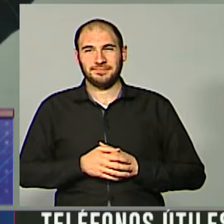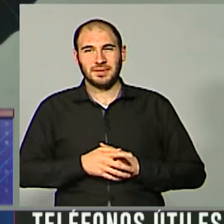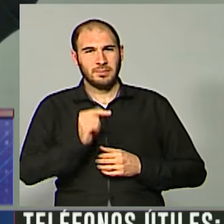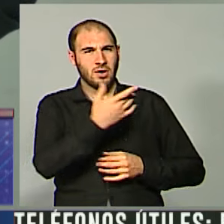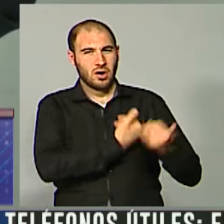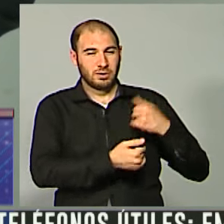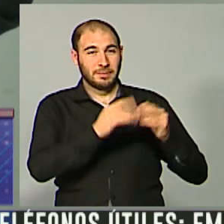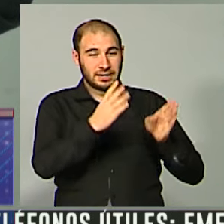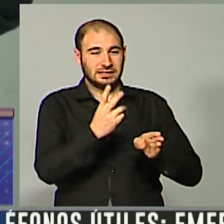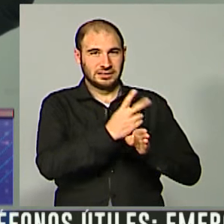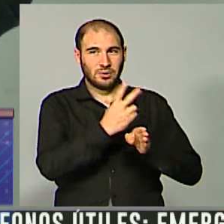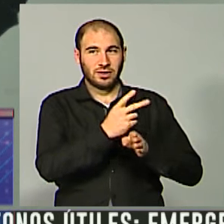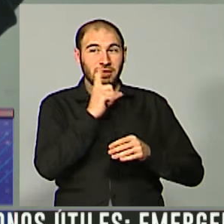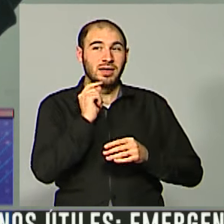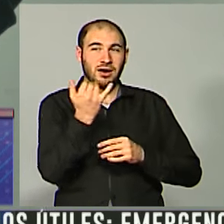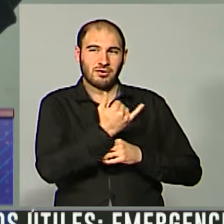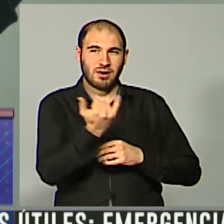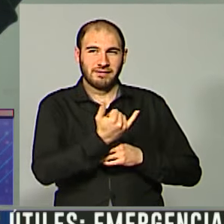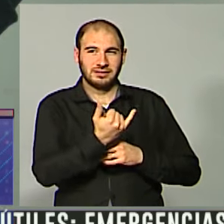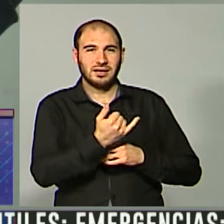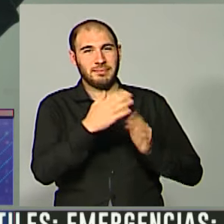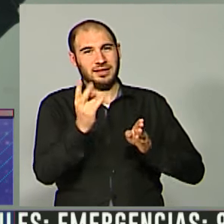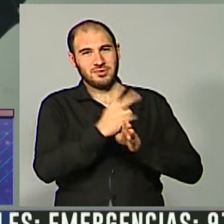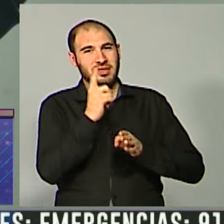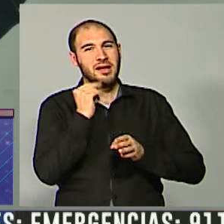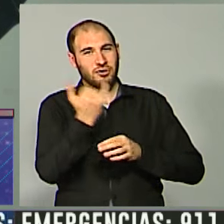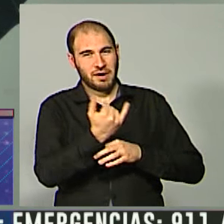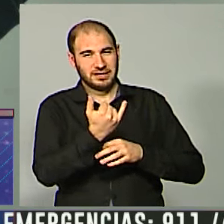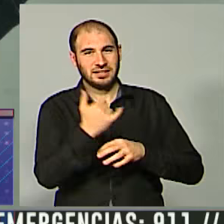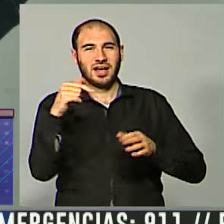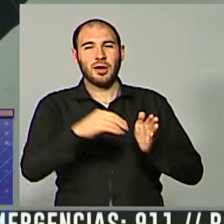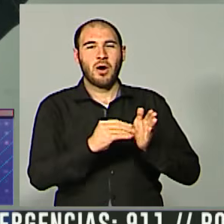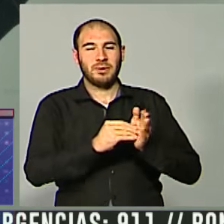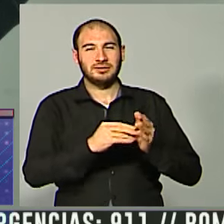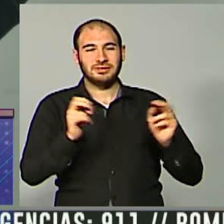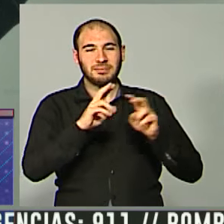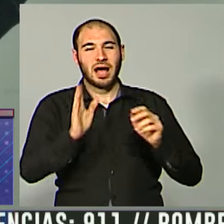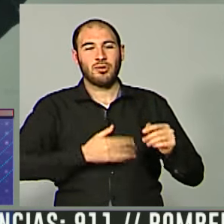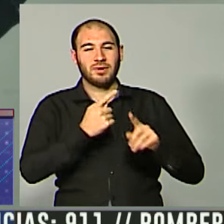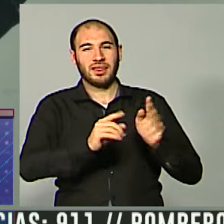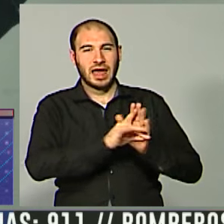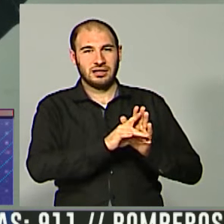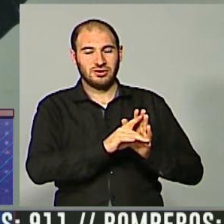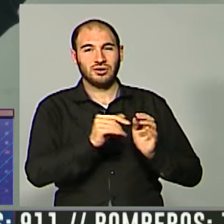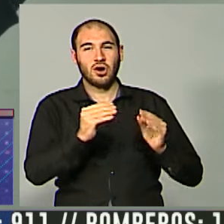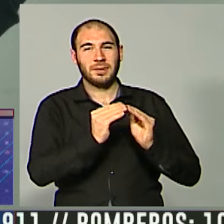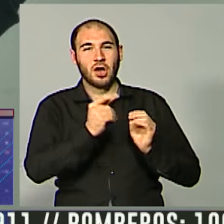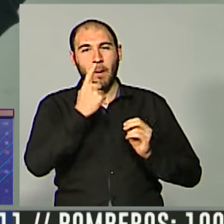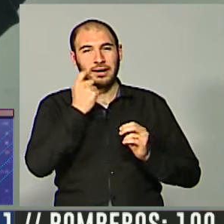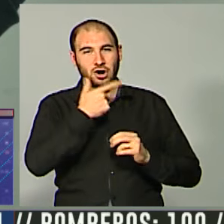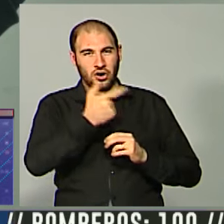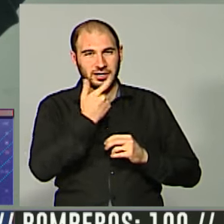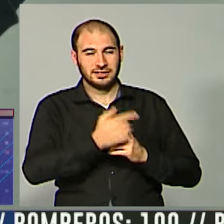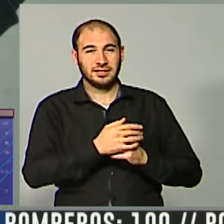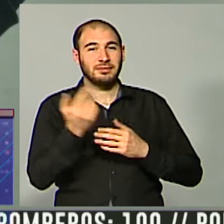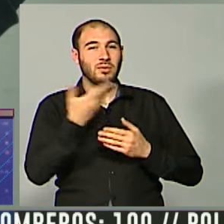Decías, segundo bloque, día jueves, y si decimos segundo bloque, día jueves, es el momento de la columna Amor por el Dato con nuestro compañero Jorge Fernández Rojas.